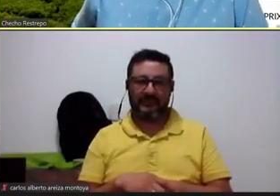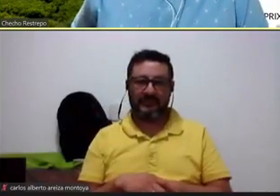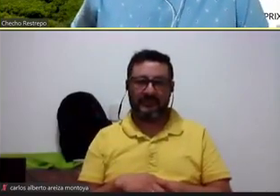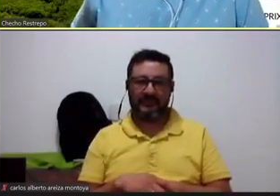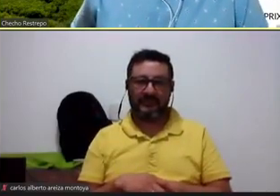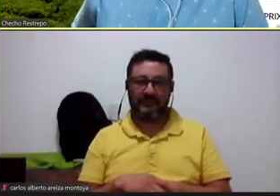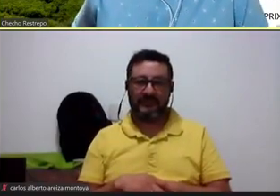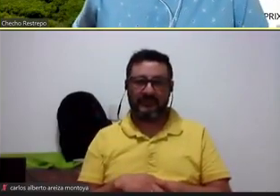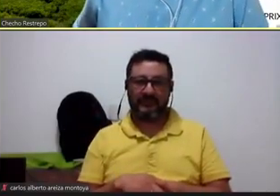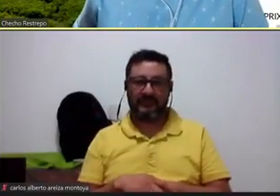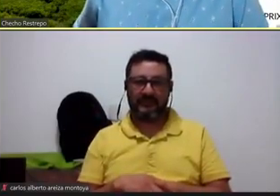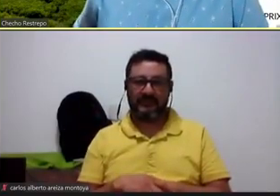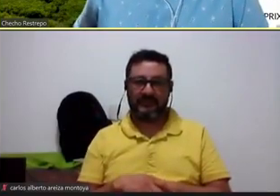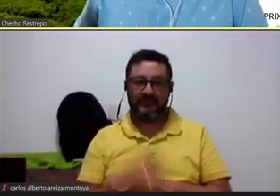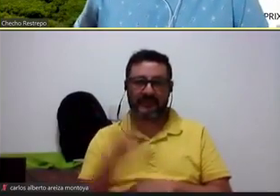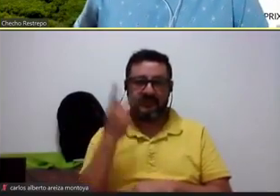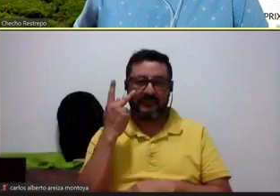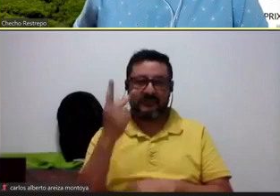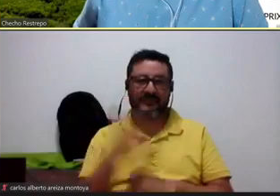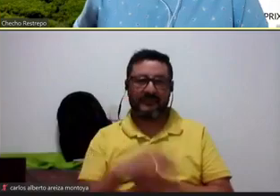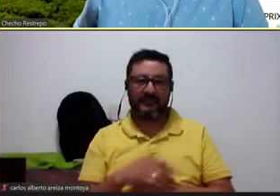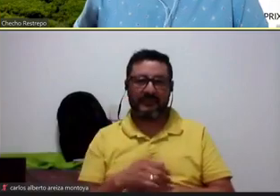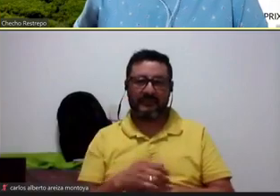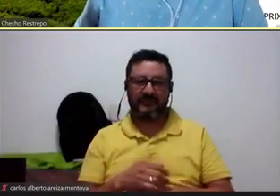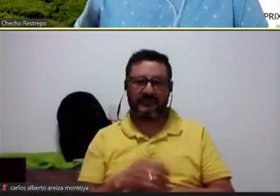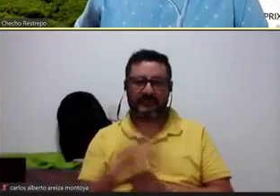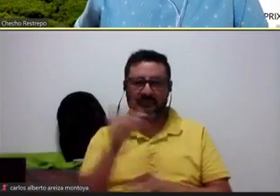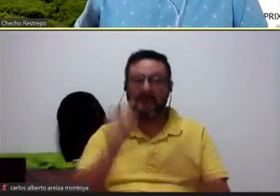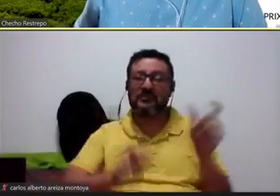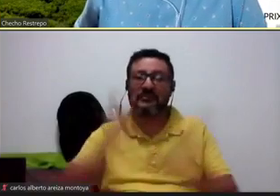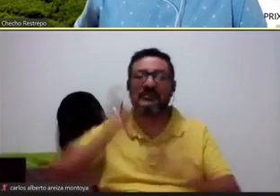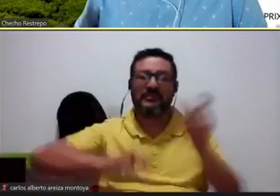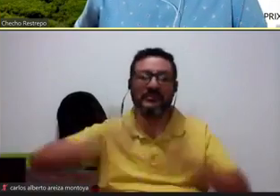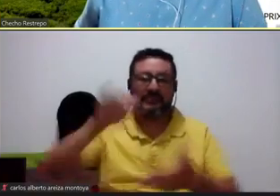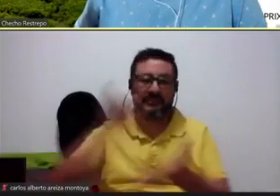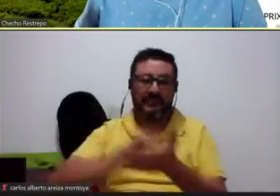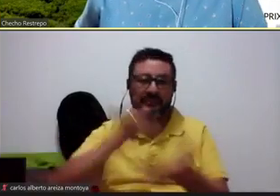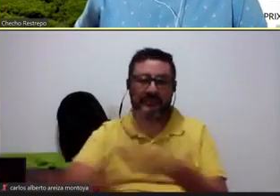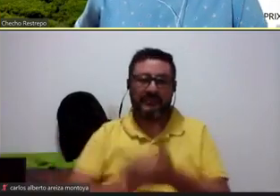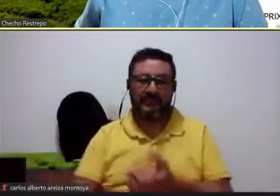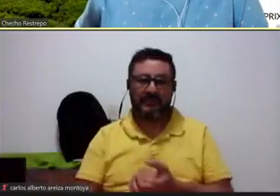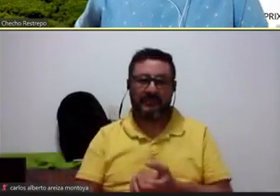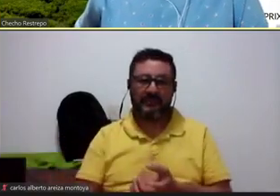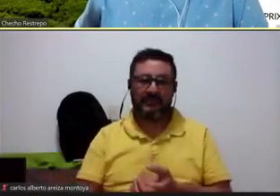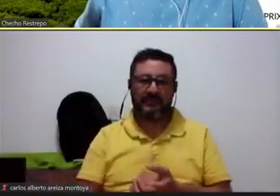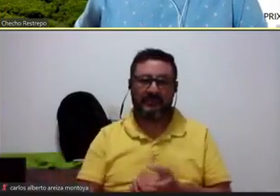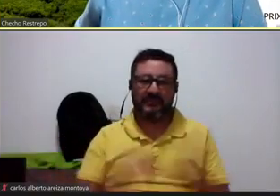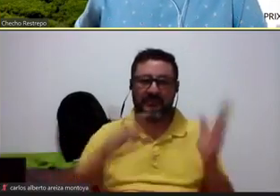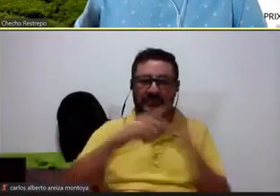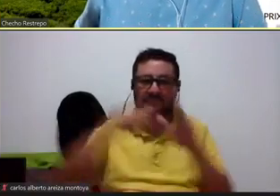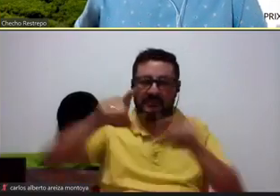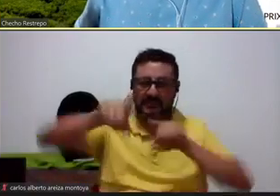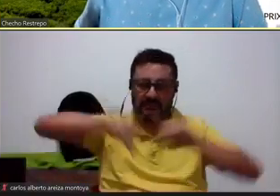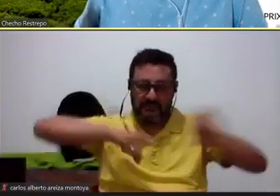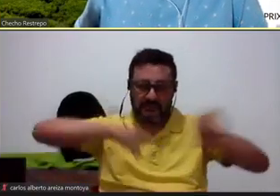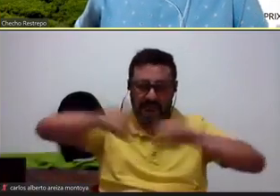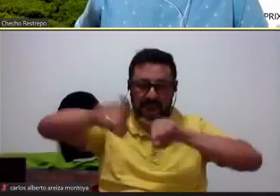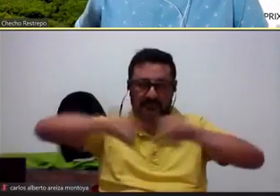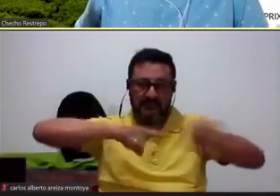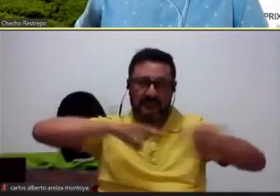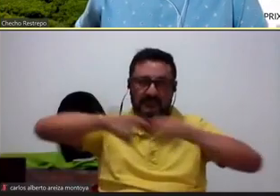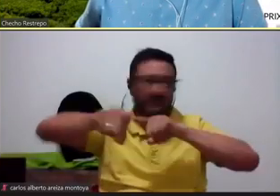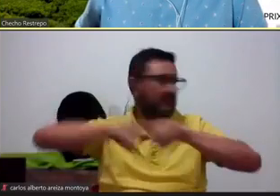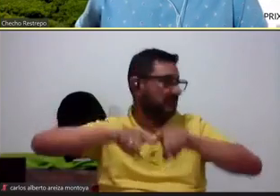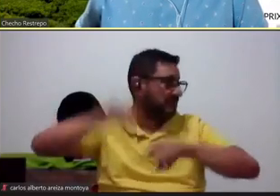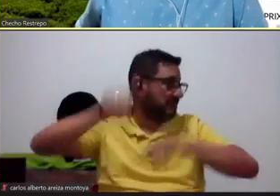uno mira y uno dice, no es tanta la gente, casi todo el mundo tira como para la natación de carreras, alguitos